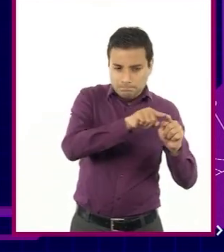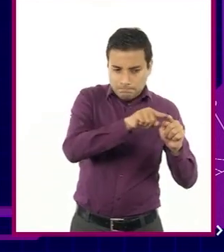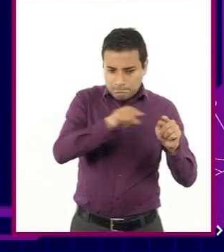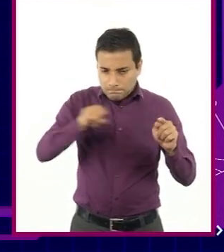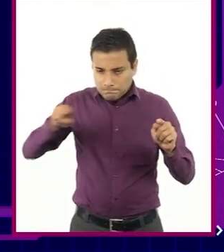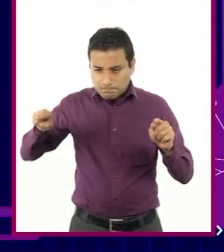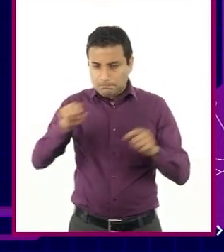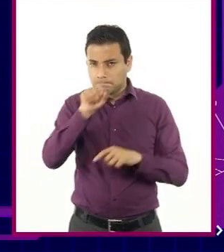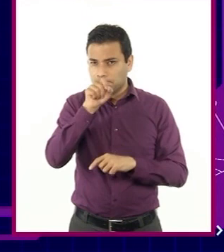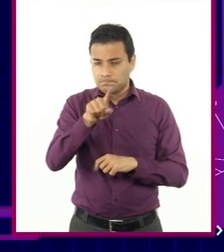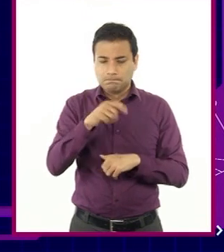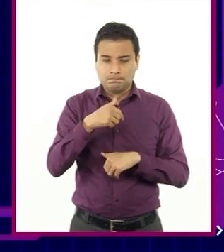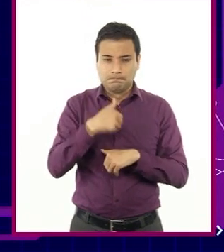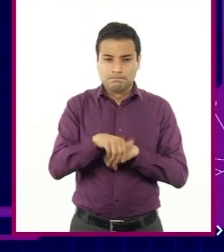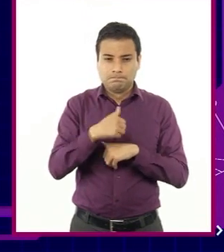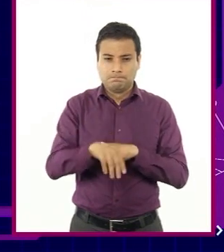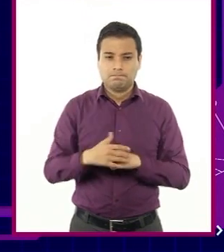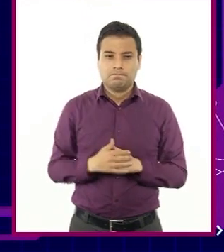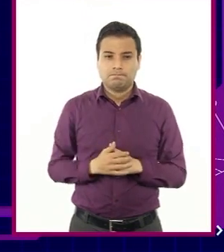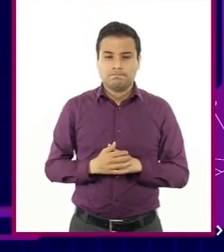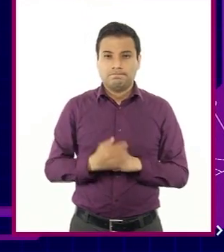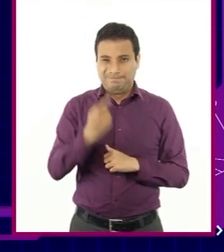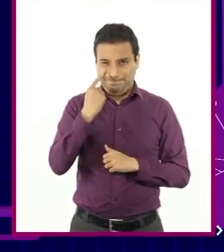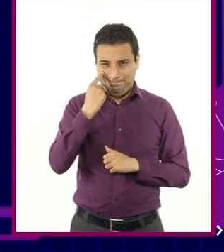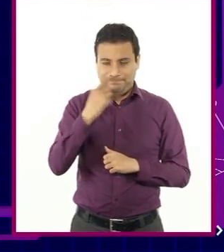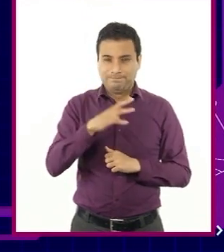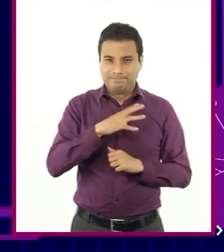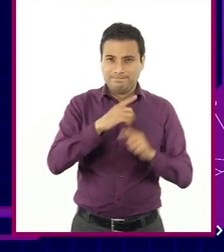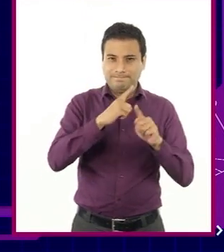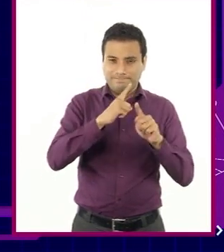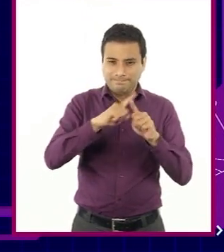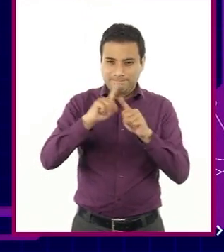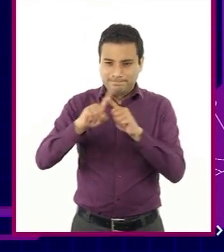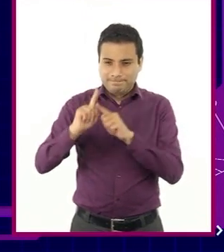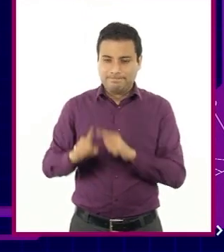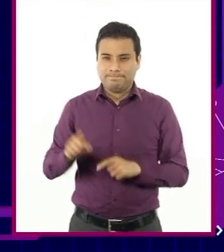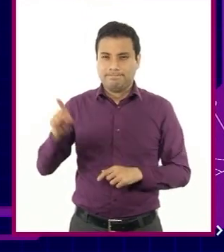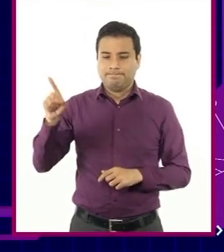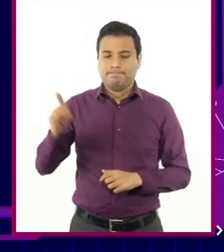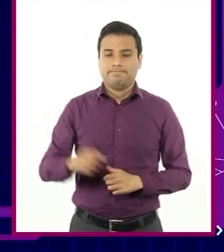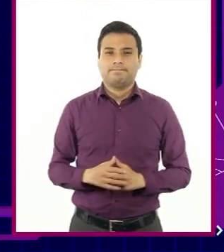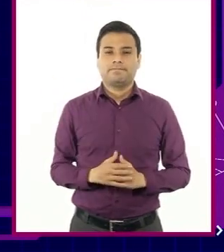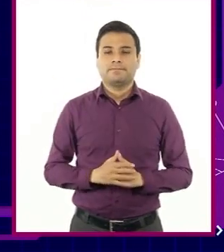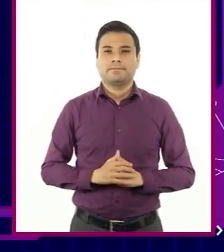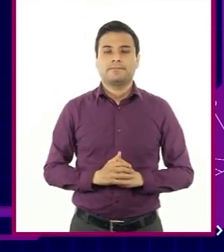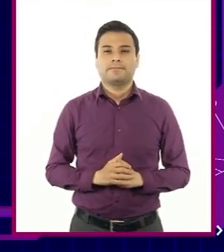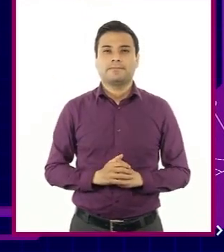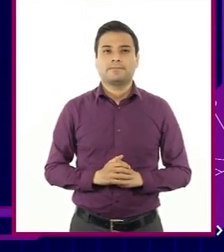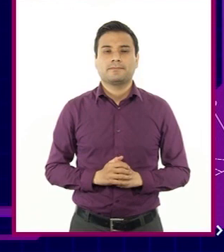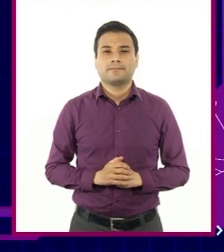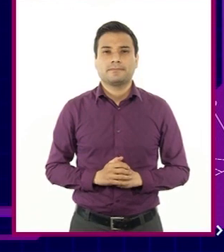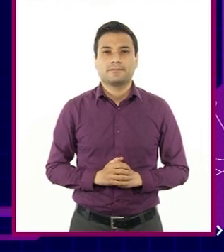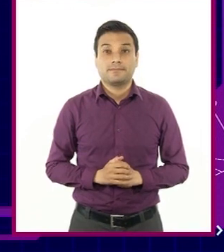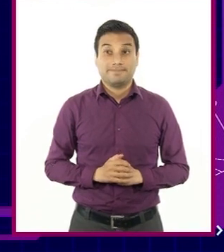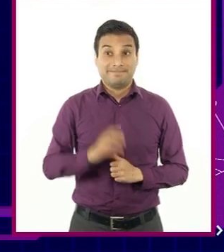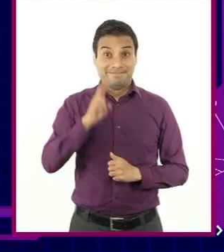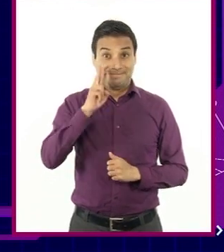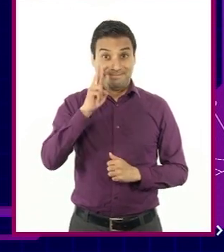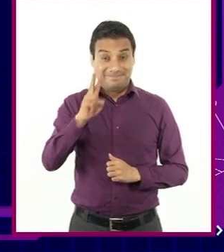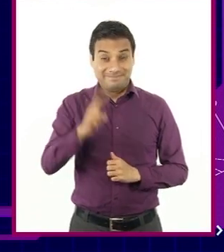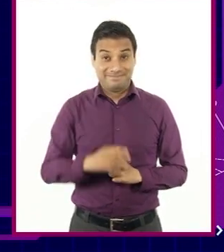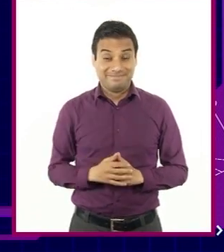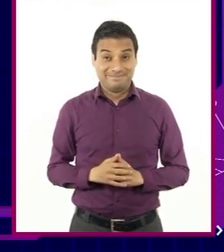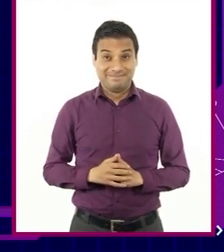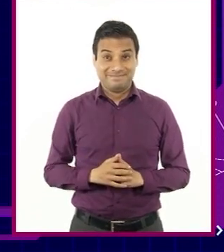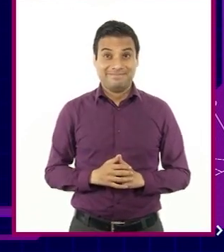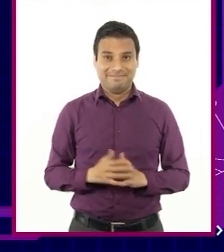muestran las equivalencias entre las distintas unidades que se usaron para expresar la longitud de la barda. Como ven, esta longitud